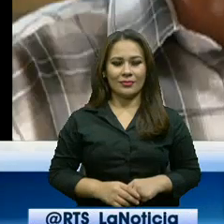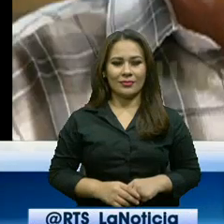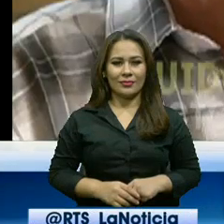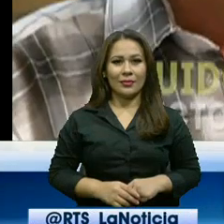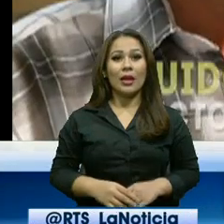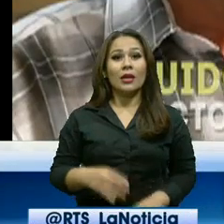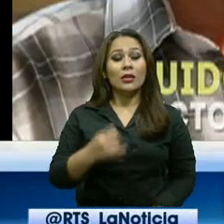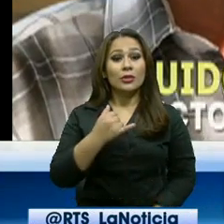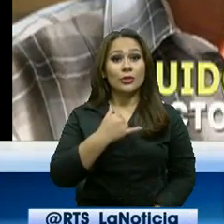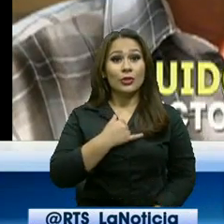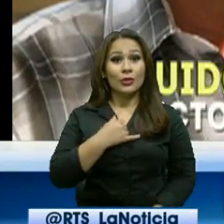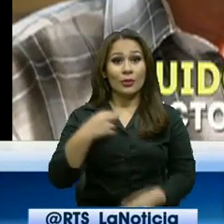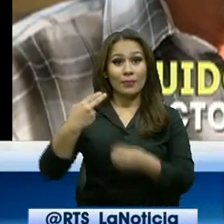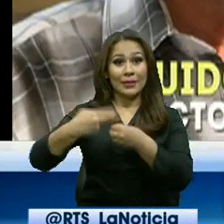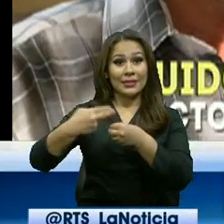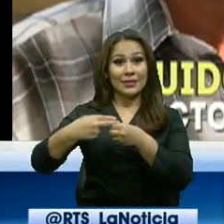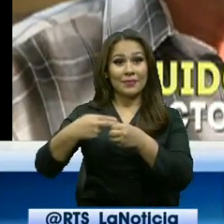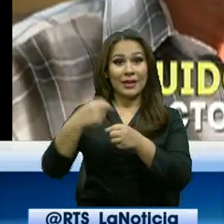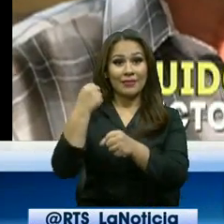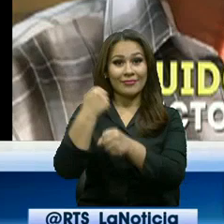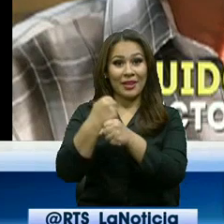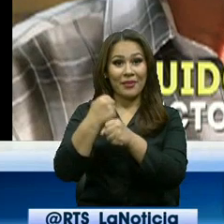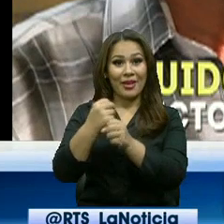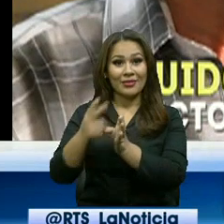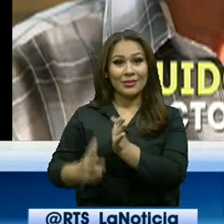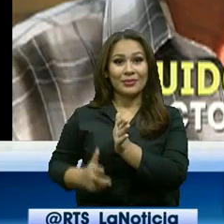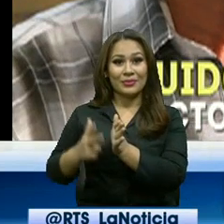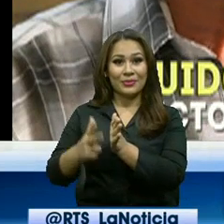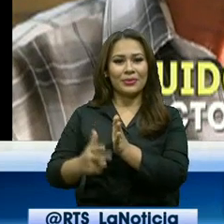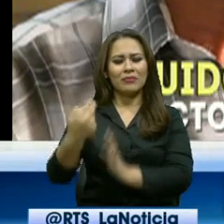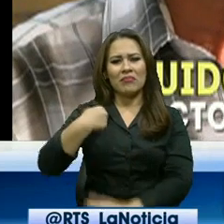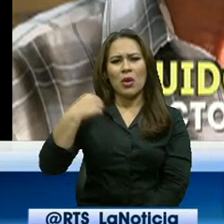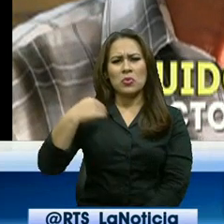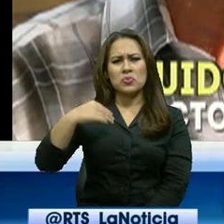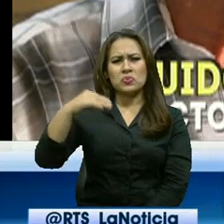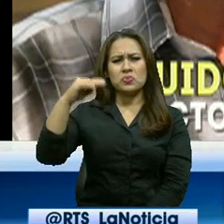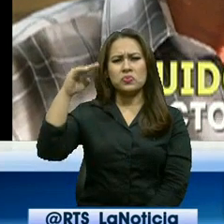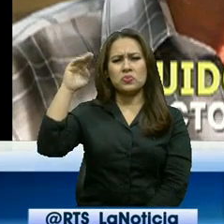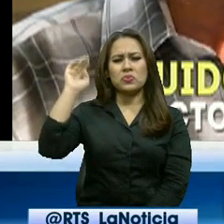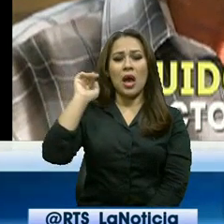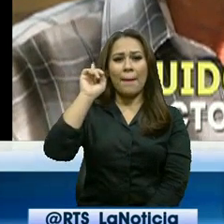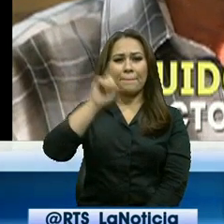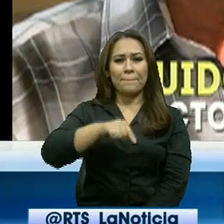Yo entré al ferrocarril muy joven, de 20 años, en el año